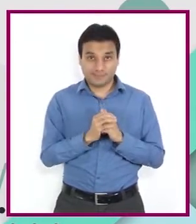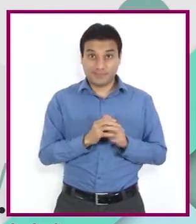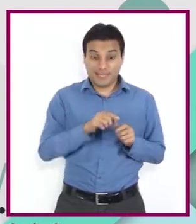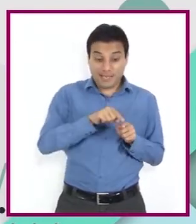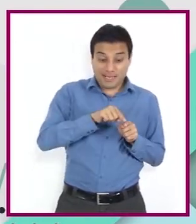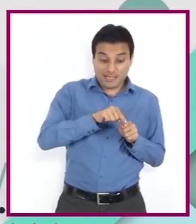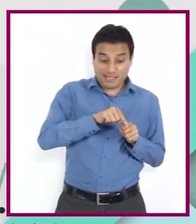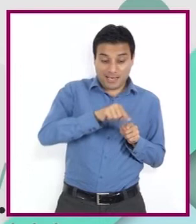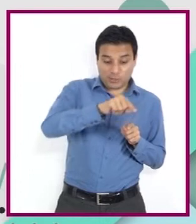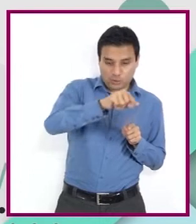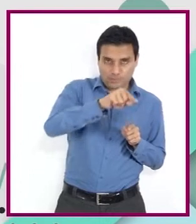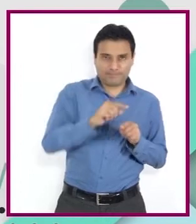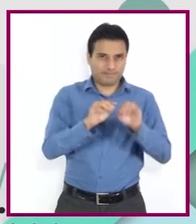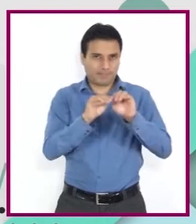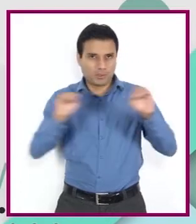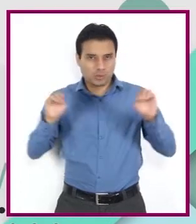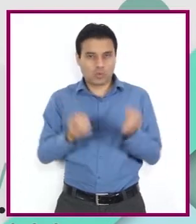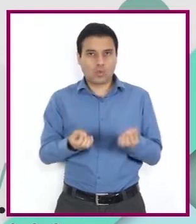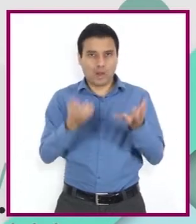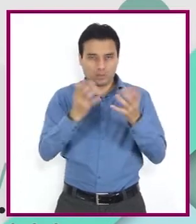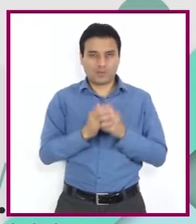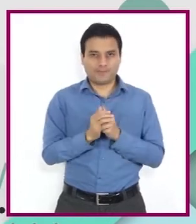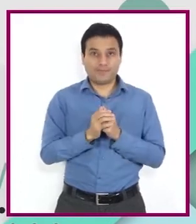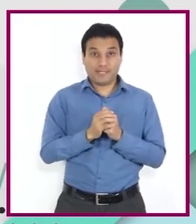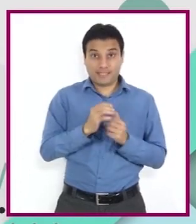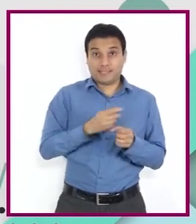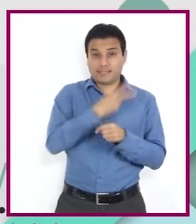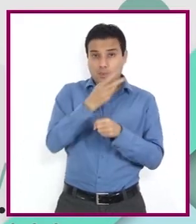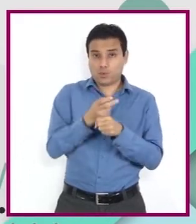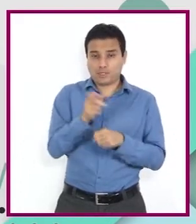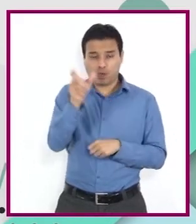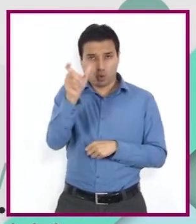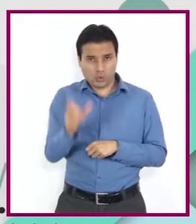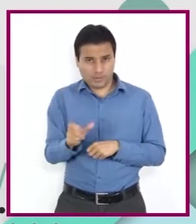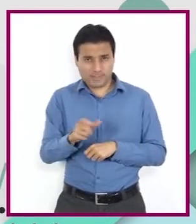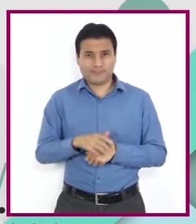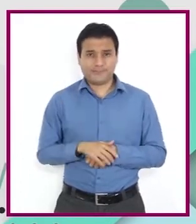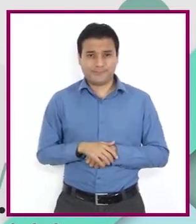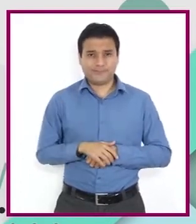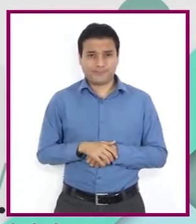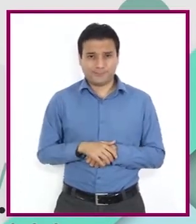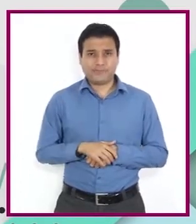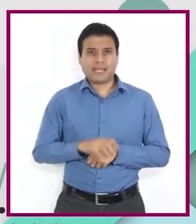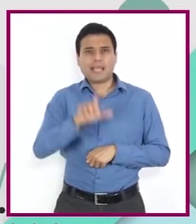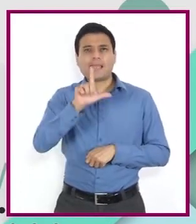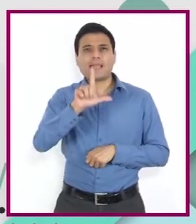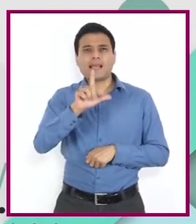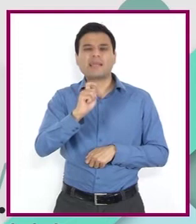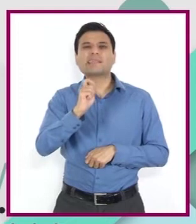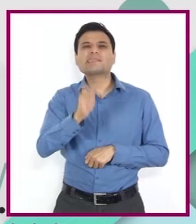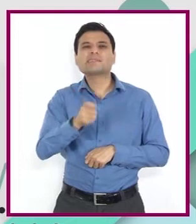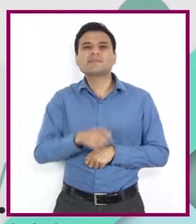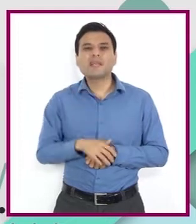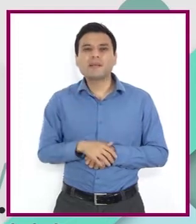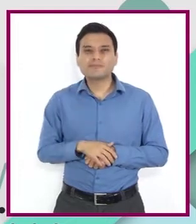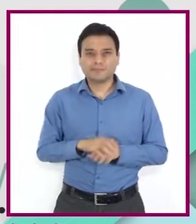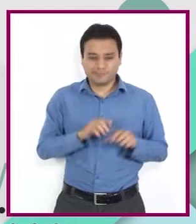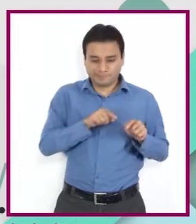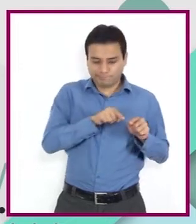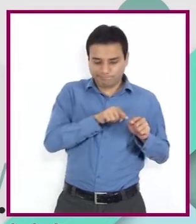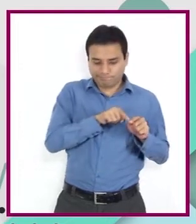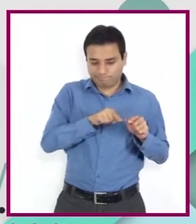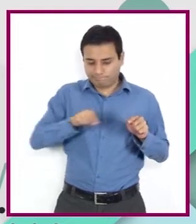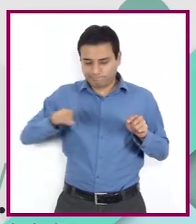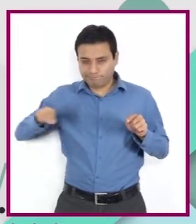jardín en metros. En la segunda columna se registran los datos de la magnitud L, que corresponden a la medida del largo